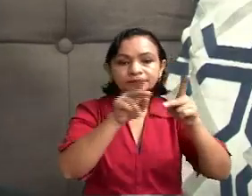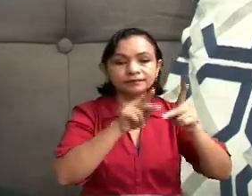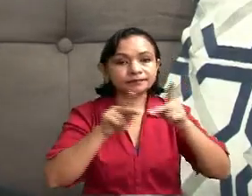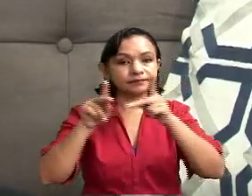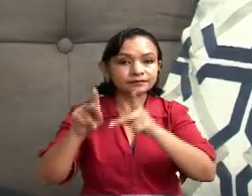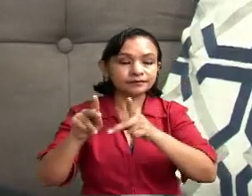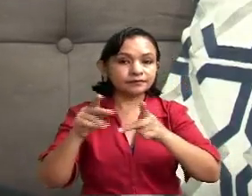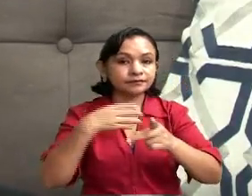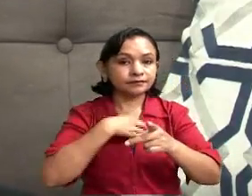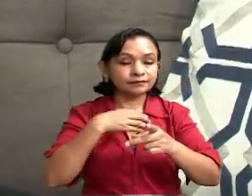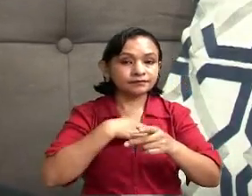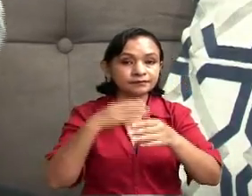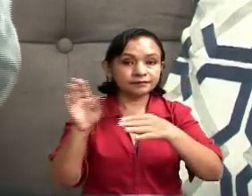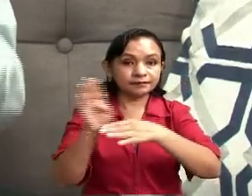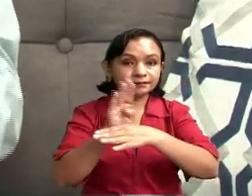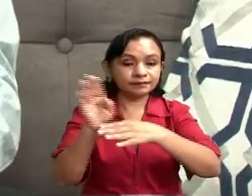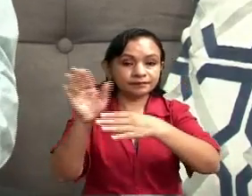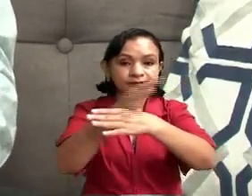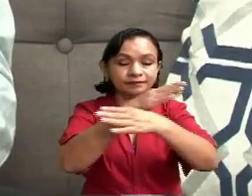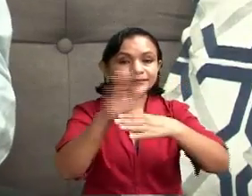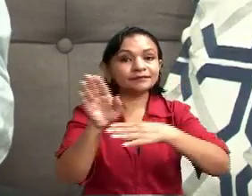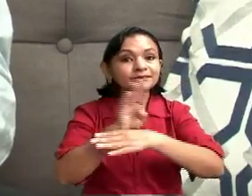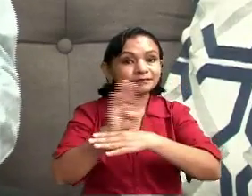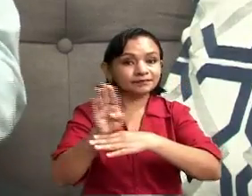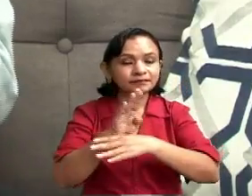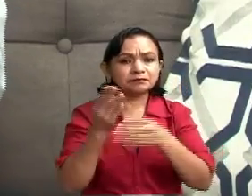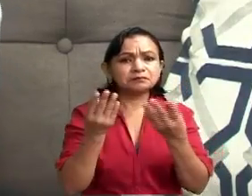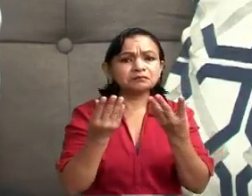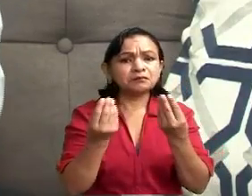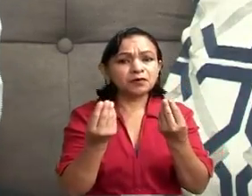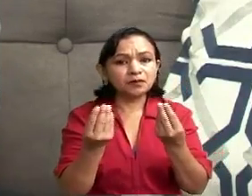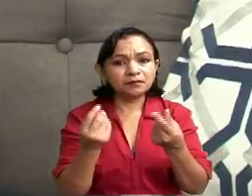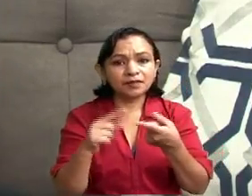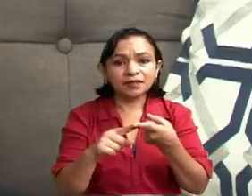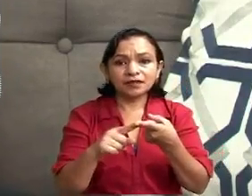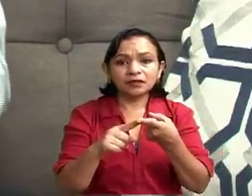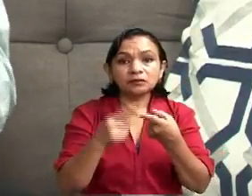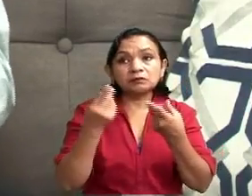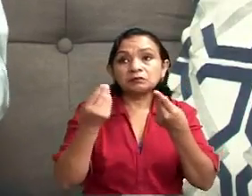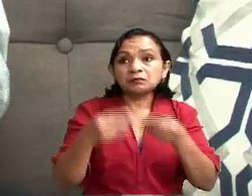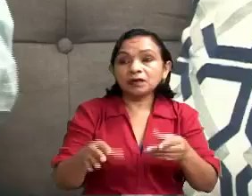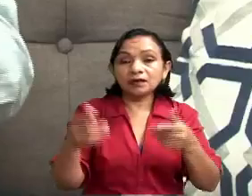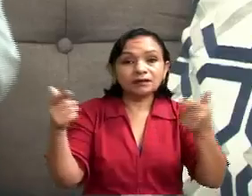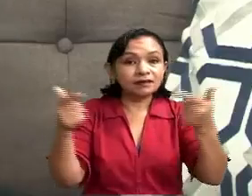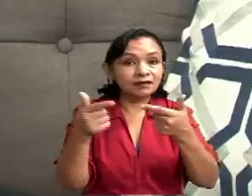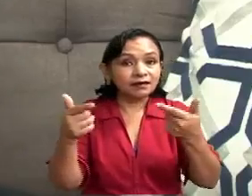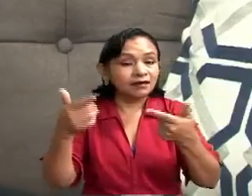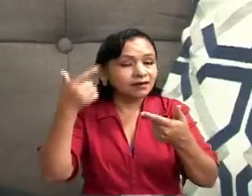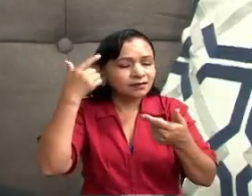cuentavientes de los bancos por miedo o por temor o